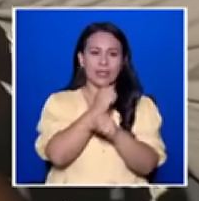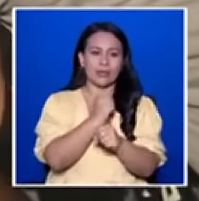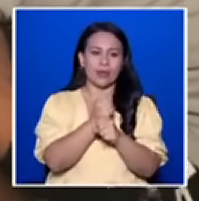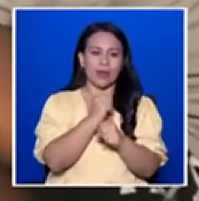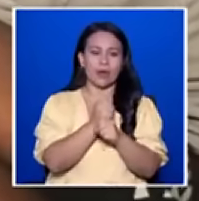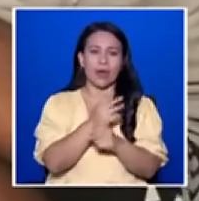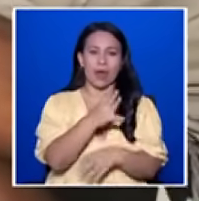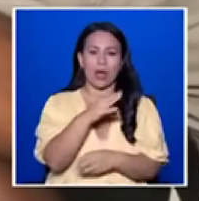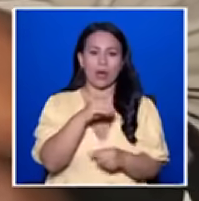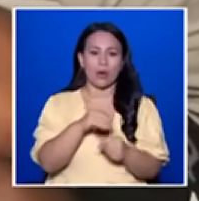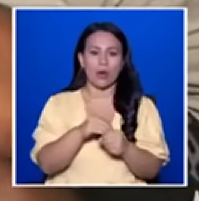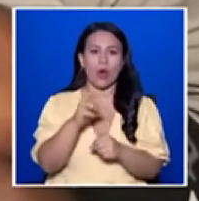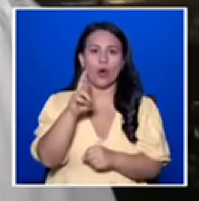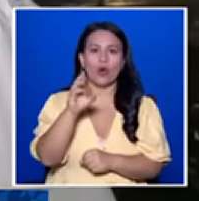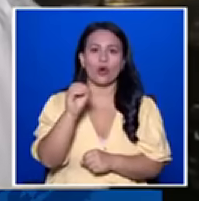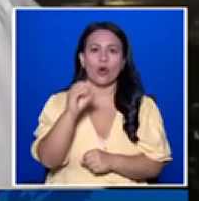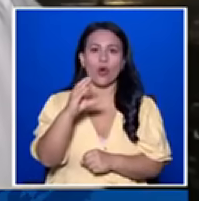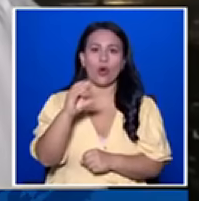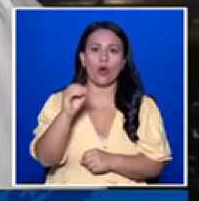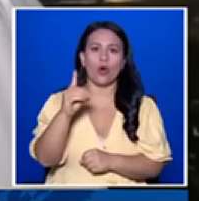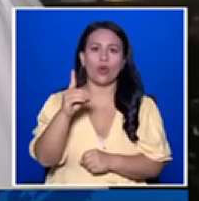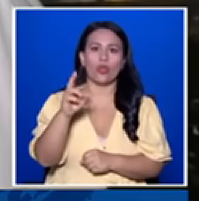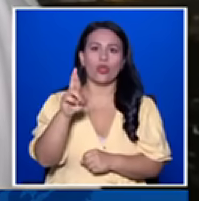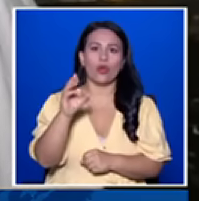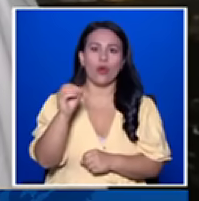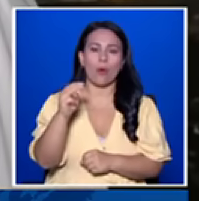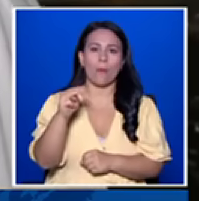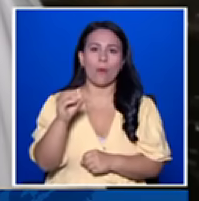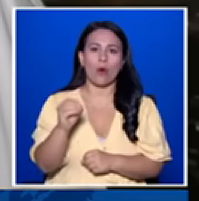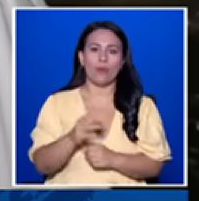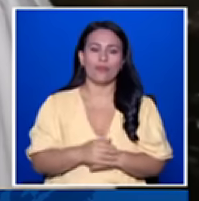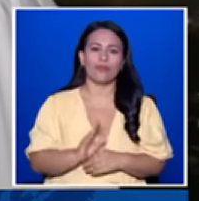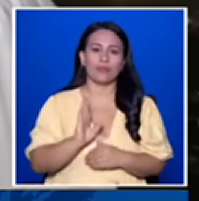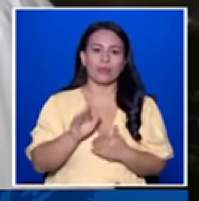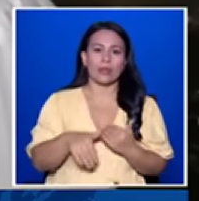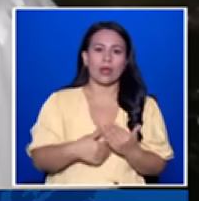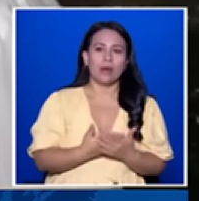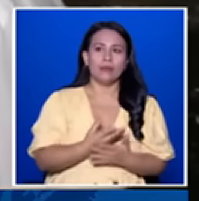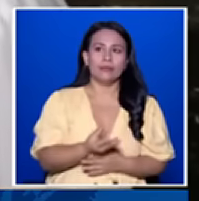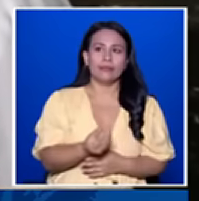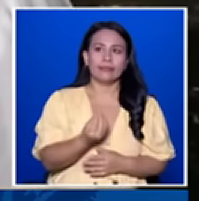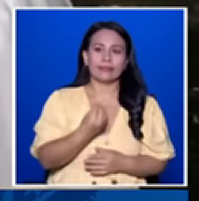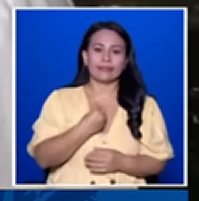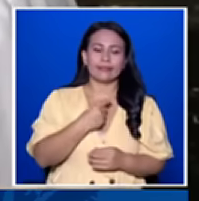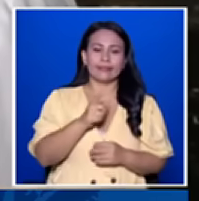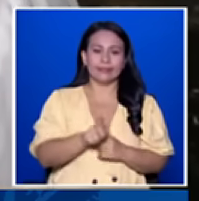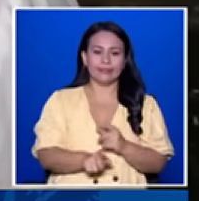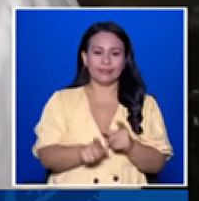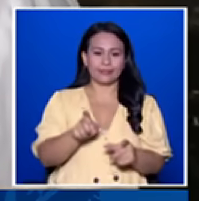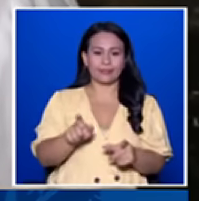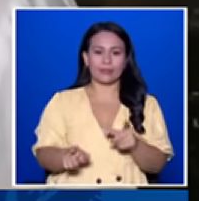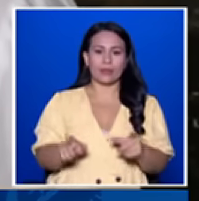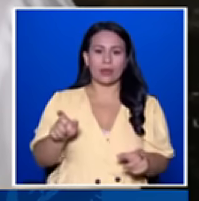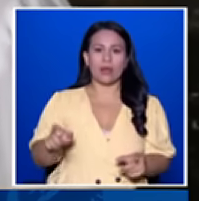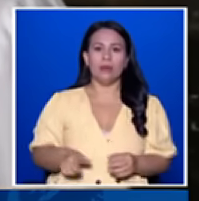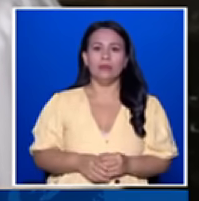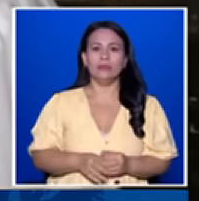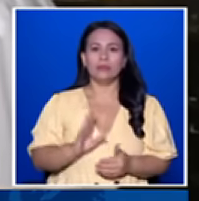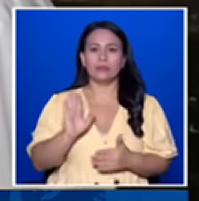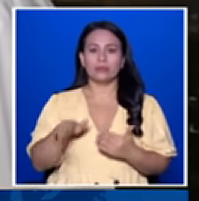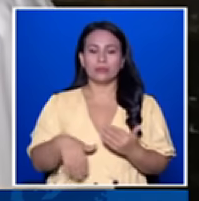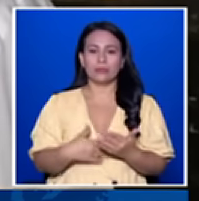zona denominada El Rocódromo. Dentro de esta zona específicamente se estaba poblando de